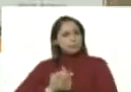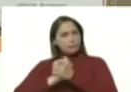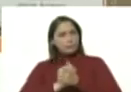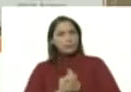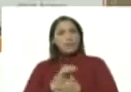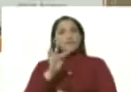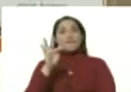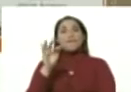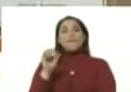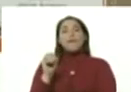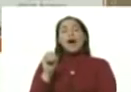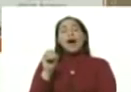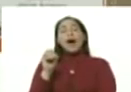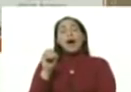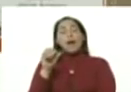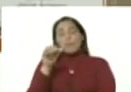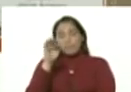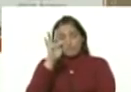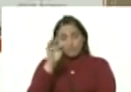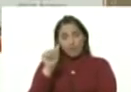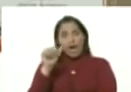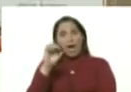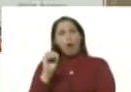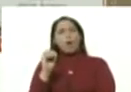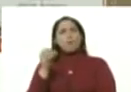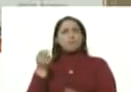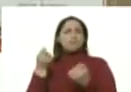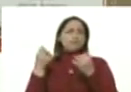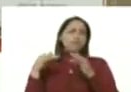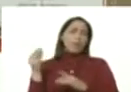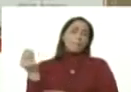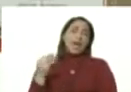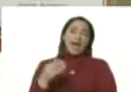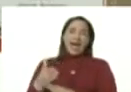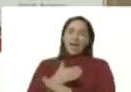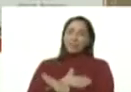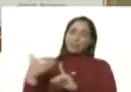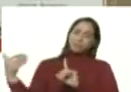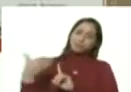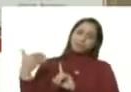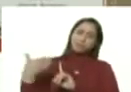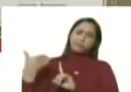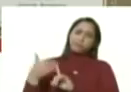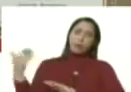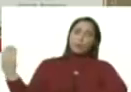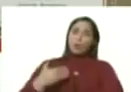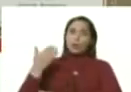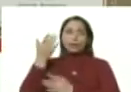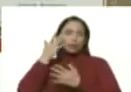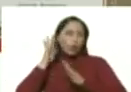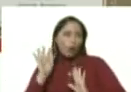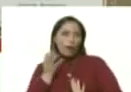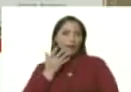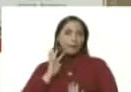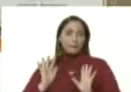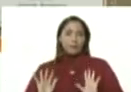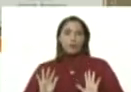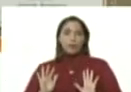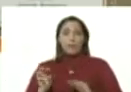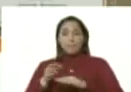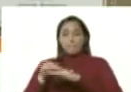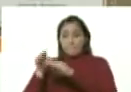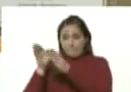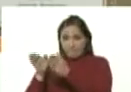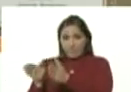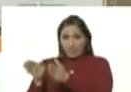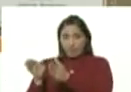FAO, mucho más ante el asedio, del bloqueo, solo por ponerles un ejemplo, y el ministro del